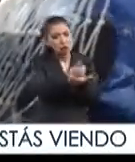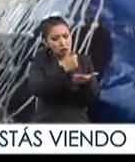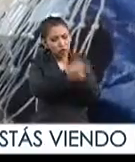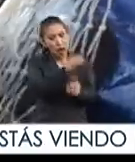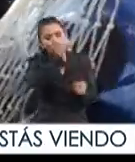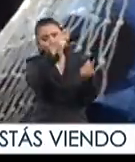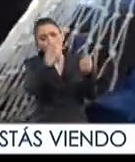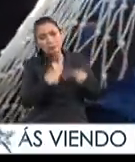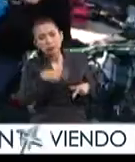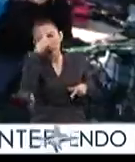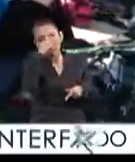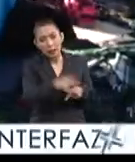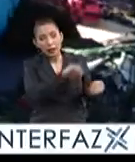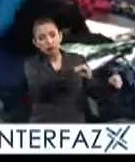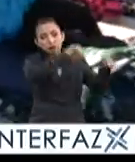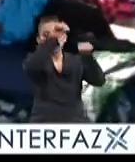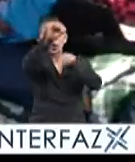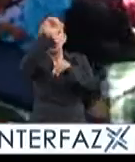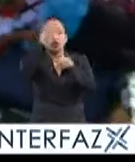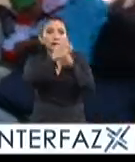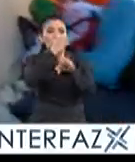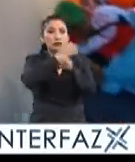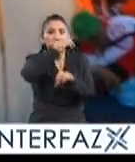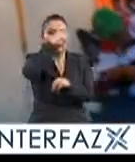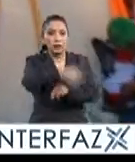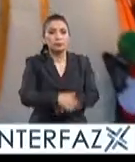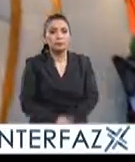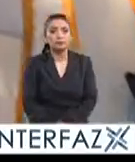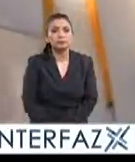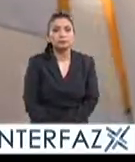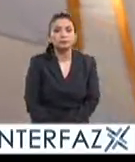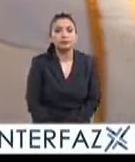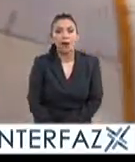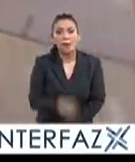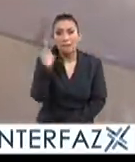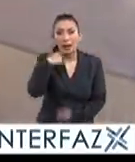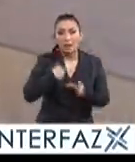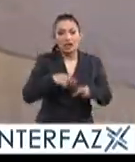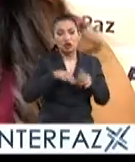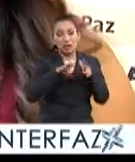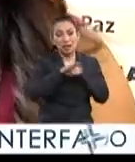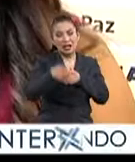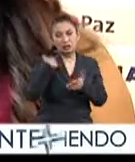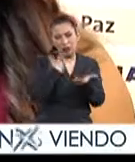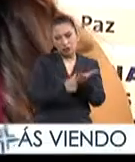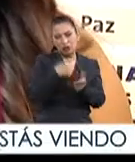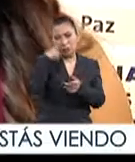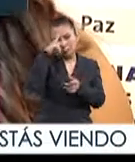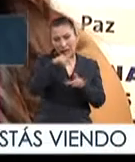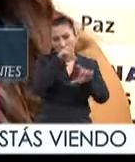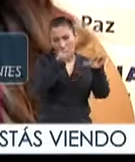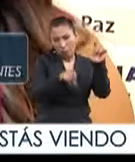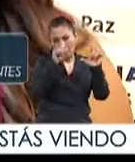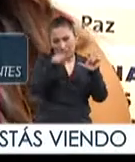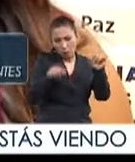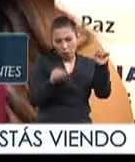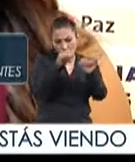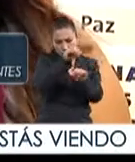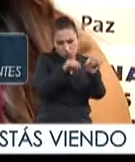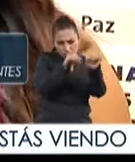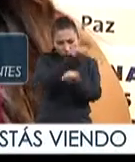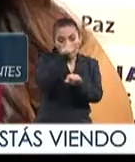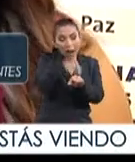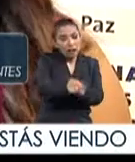aquellos mexicanos que se mudan a otro estado de la República. Para la migración interna ya se habían tomado medidas para que